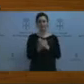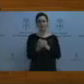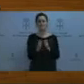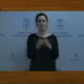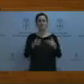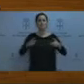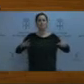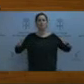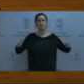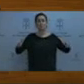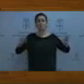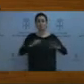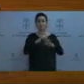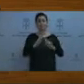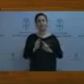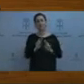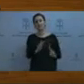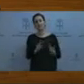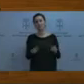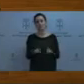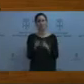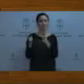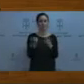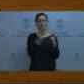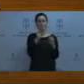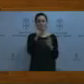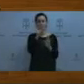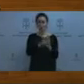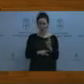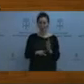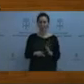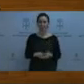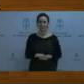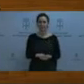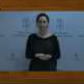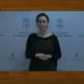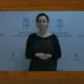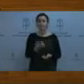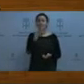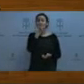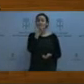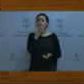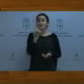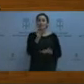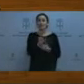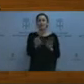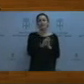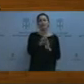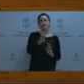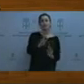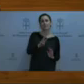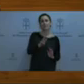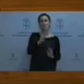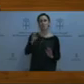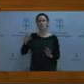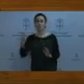progresivamente, desembocamos en una más que necesaria normativa al respecto. Ejemplo de ello es la Ley 13/2002, de 23